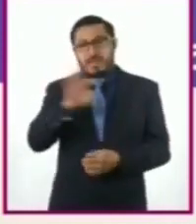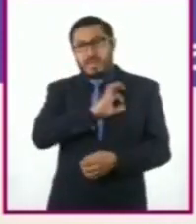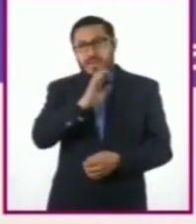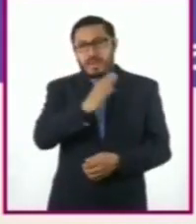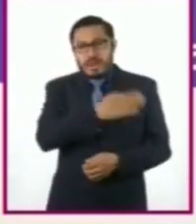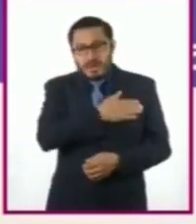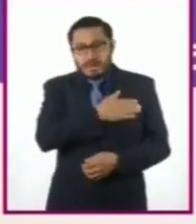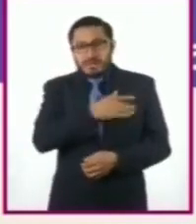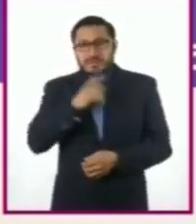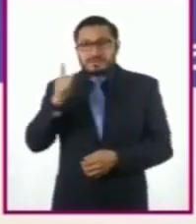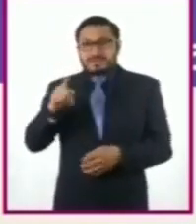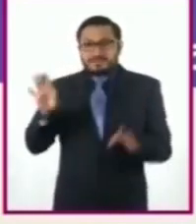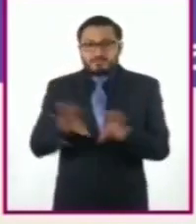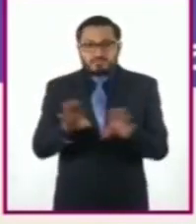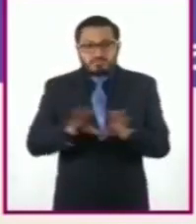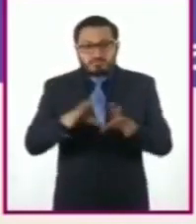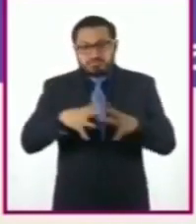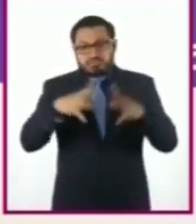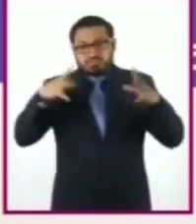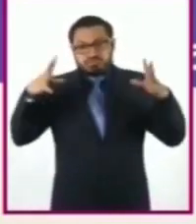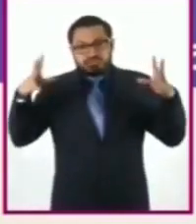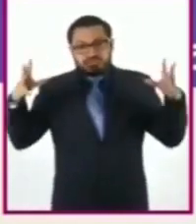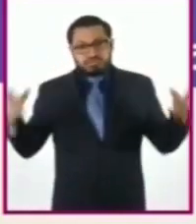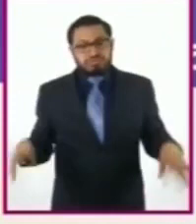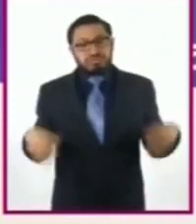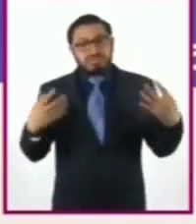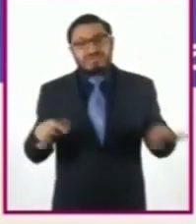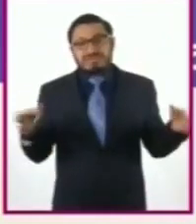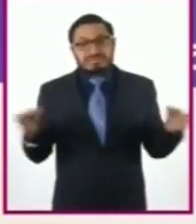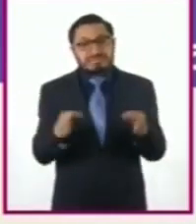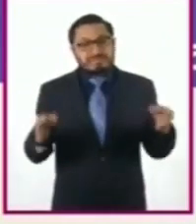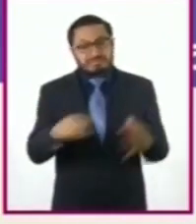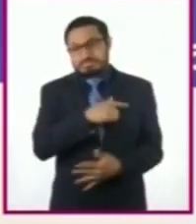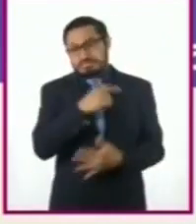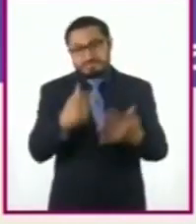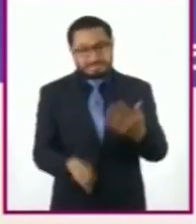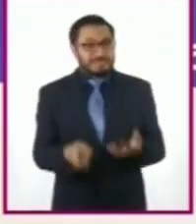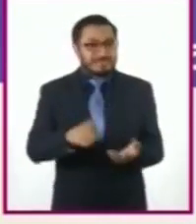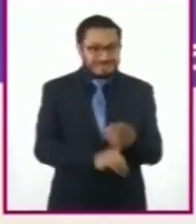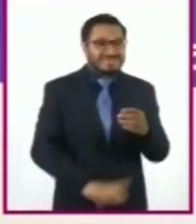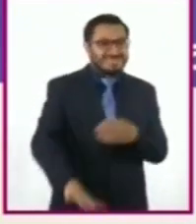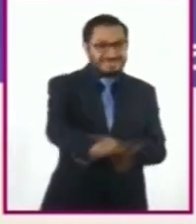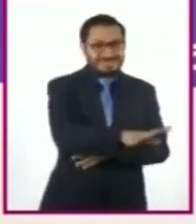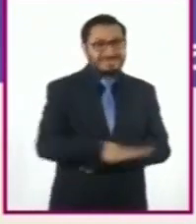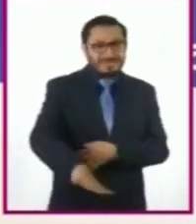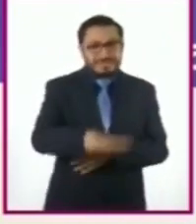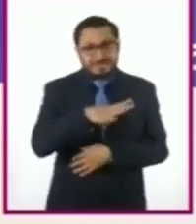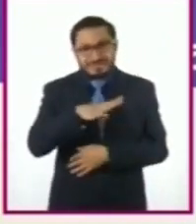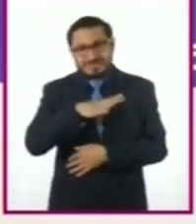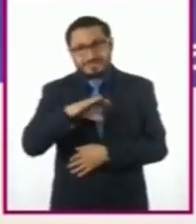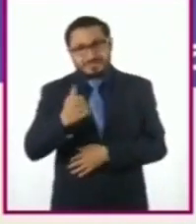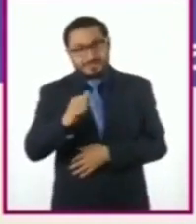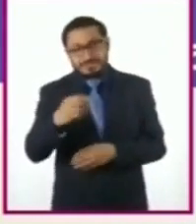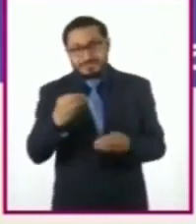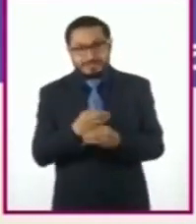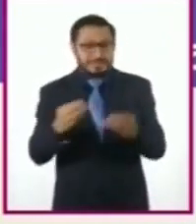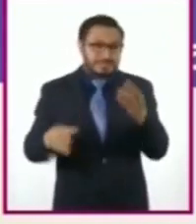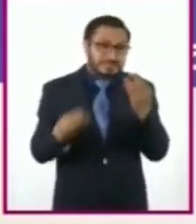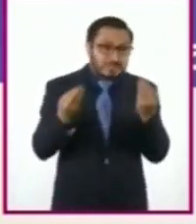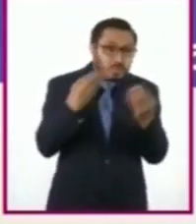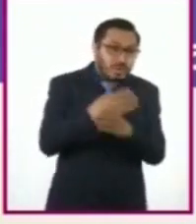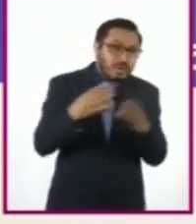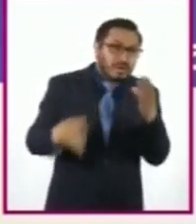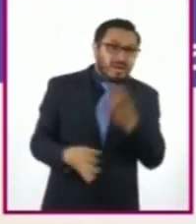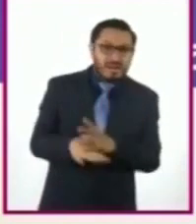fertilidad como en la grandeza y fríos que en ella hace, y en otras muchas cosas que